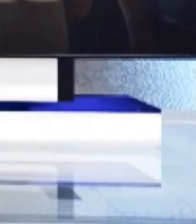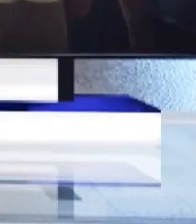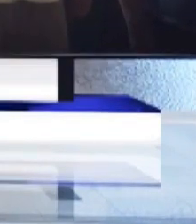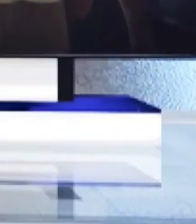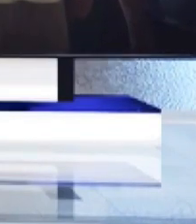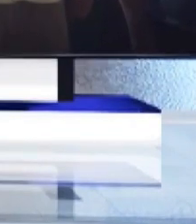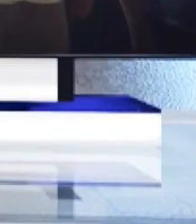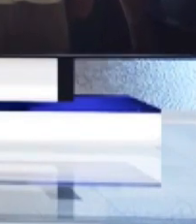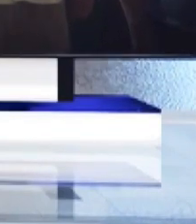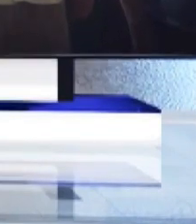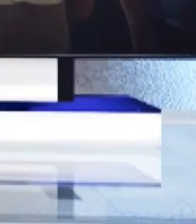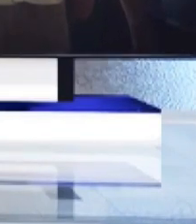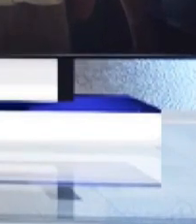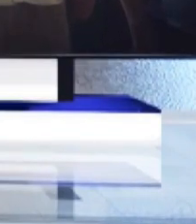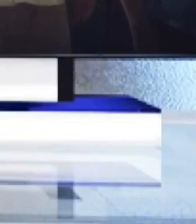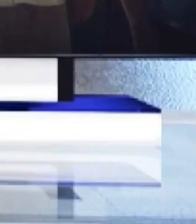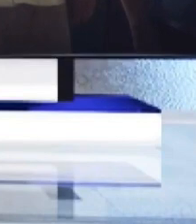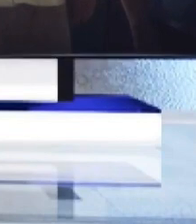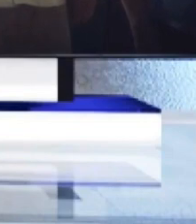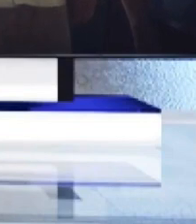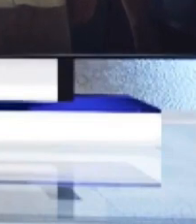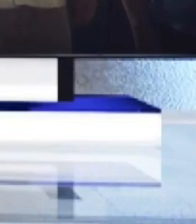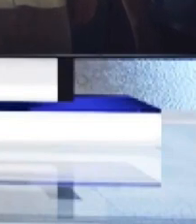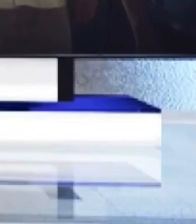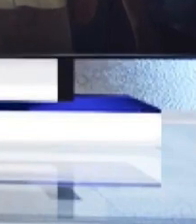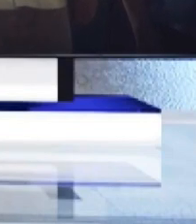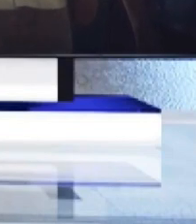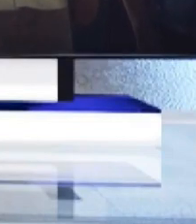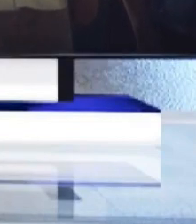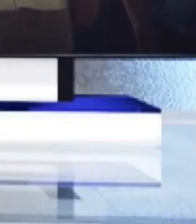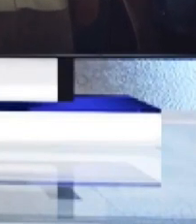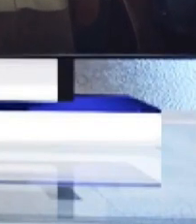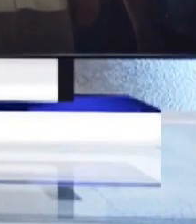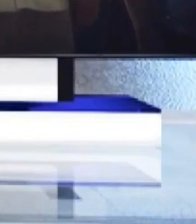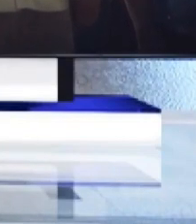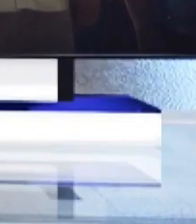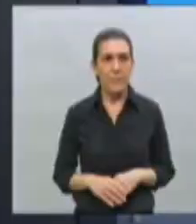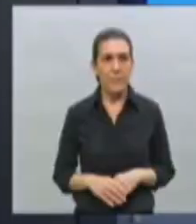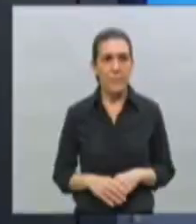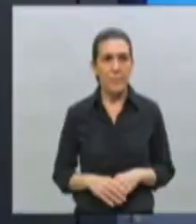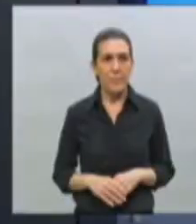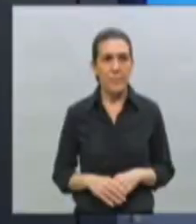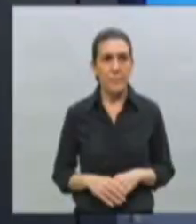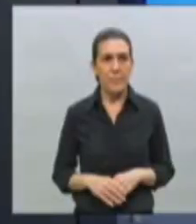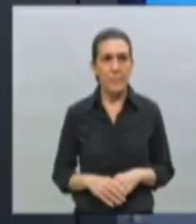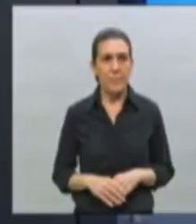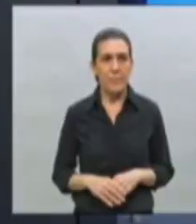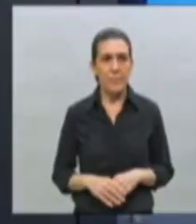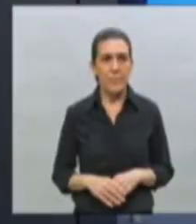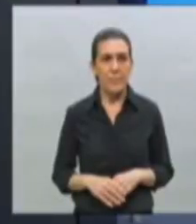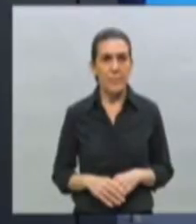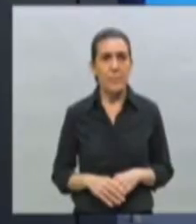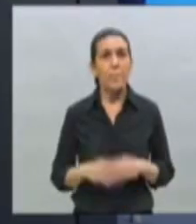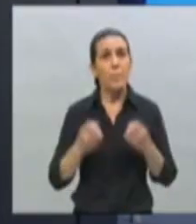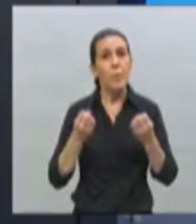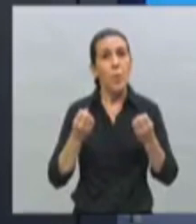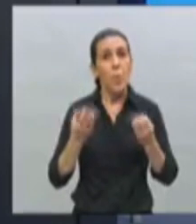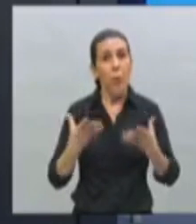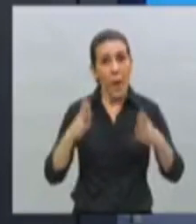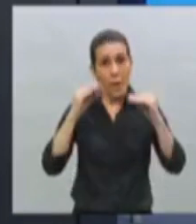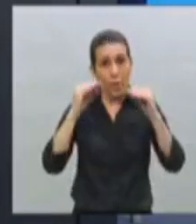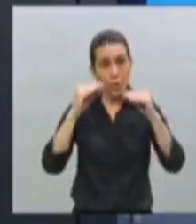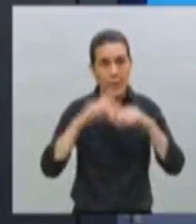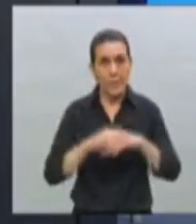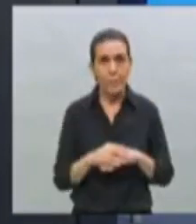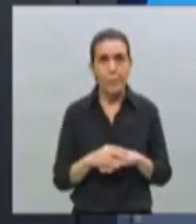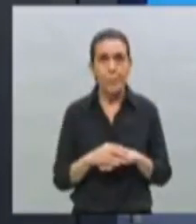jornada de ayer, donde amplió la cuarentena hasta el 10 de mayo. Aquí la conferencia de prensa. Buenas noches.